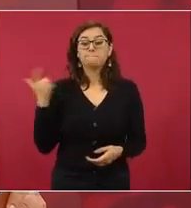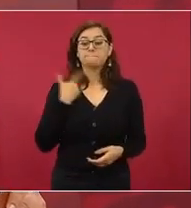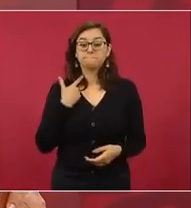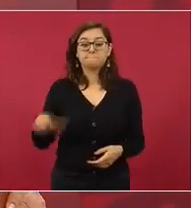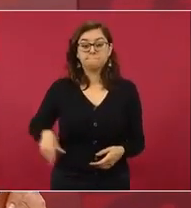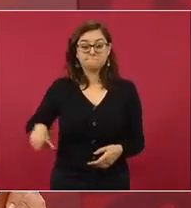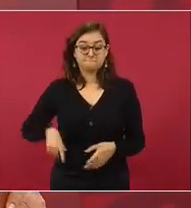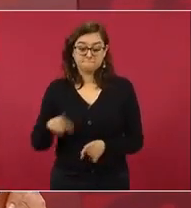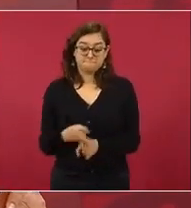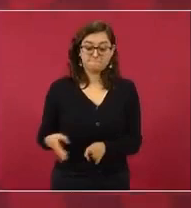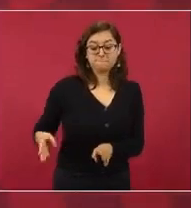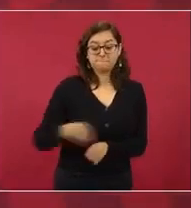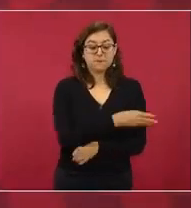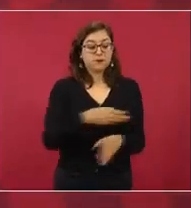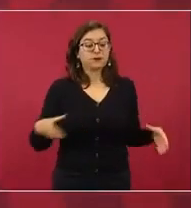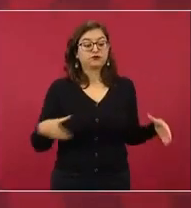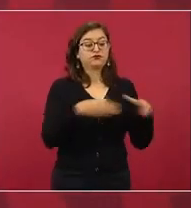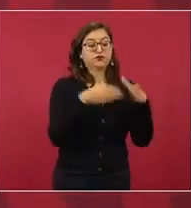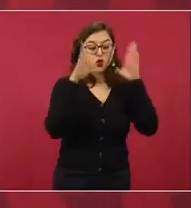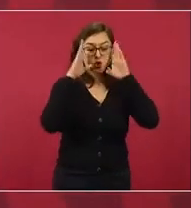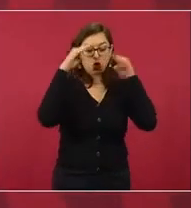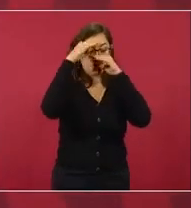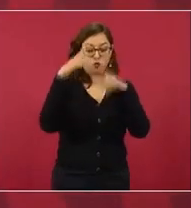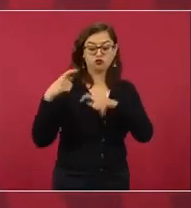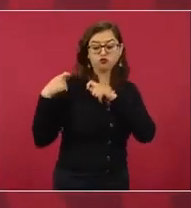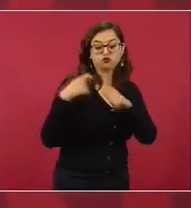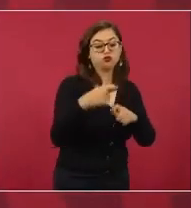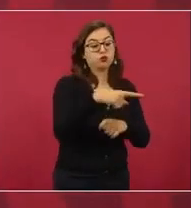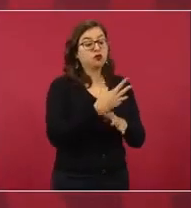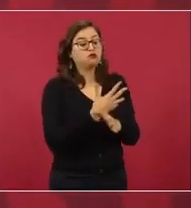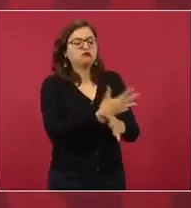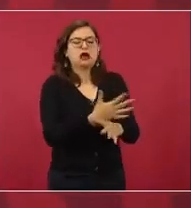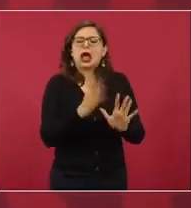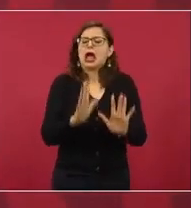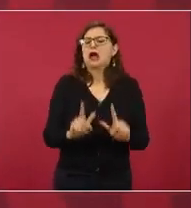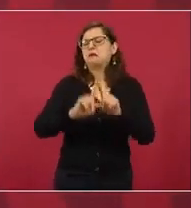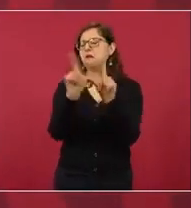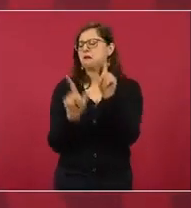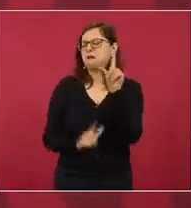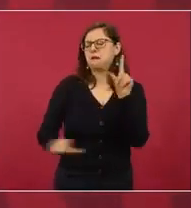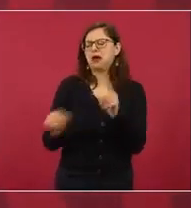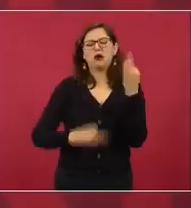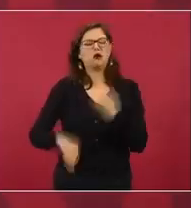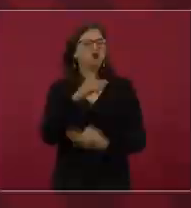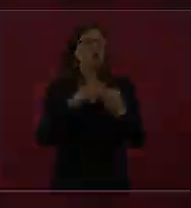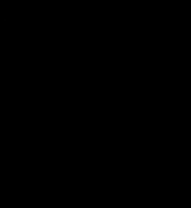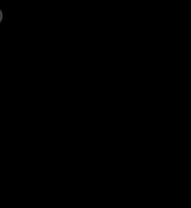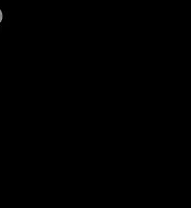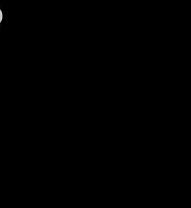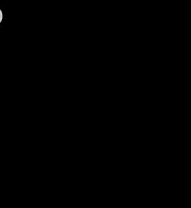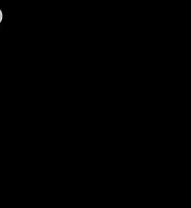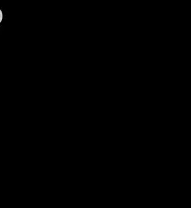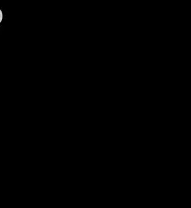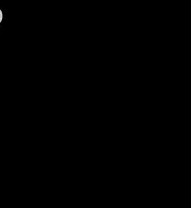conservadores, las élites, la idea de que la corrupción somos todos. Lo sacaba hasta una